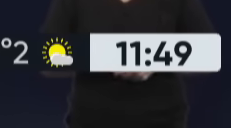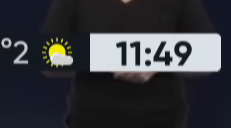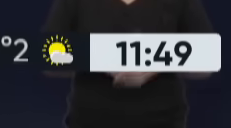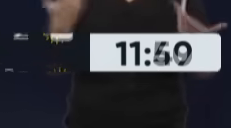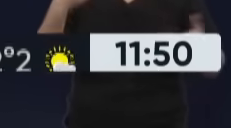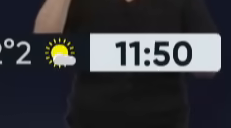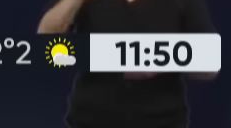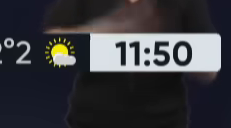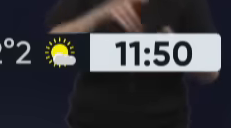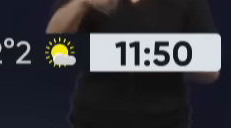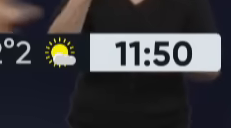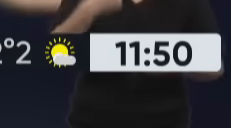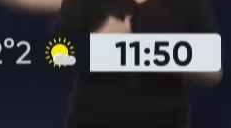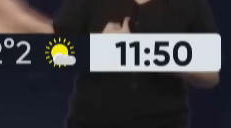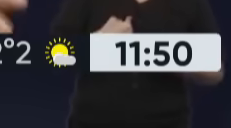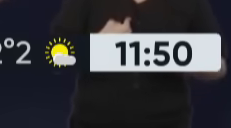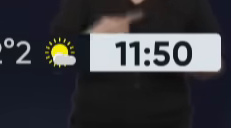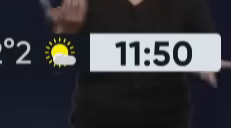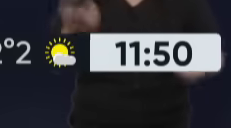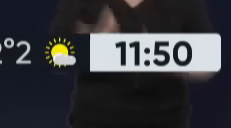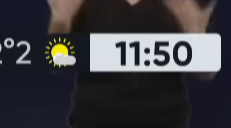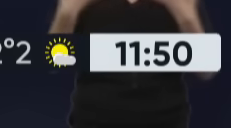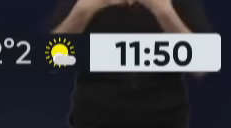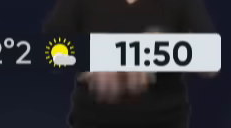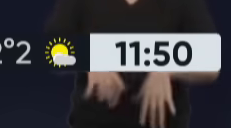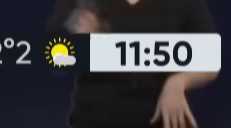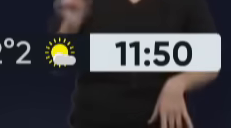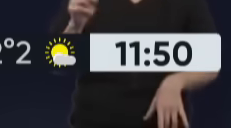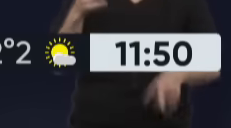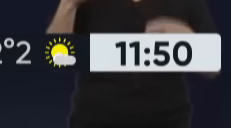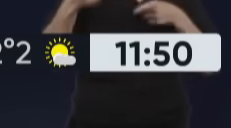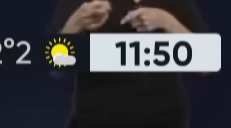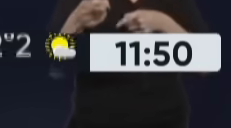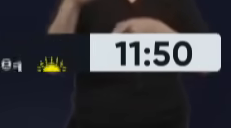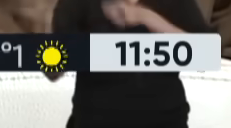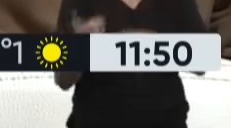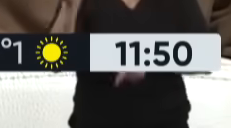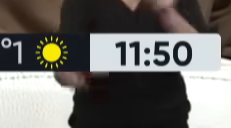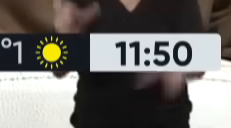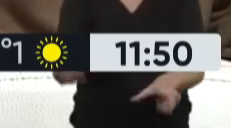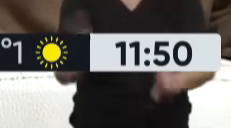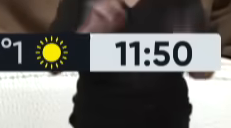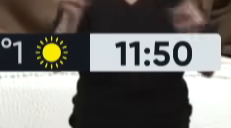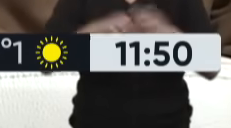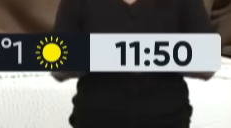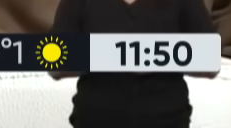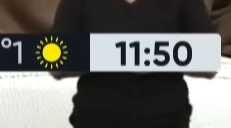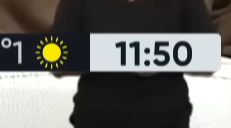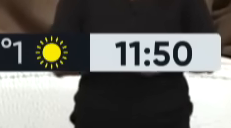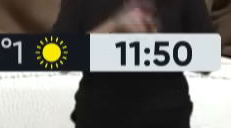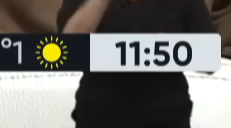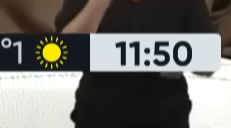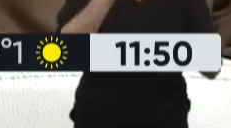eso claramente no es así y no lo haríamos ni está en nuestra génesis. Permitime la repregunta. Te vuelvo a consultar claro.